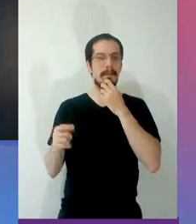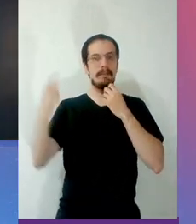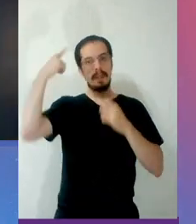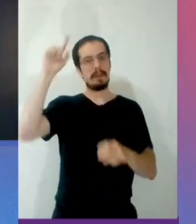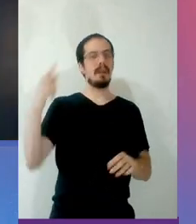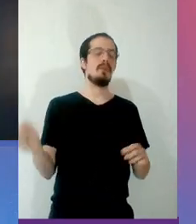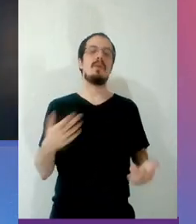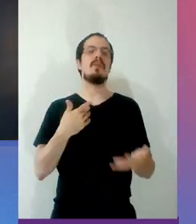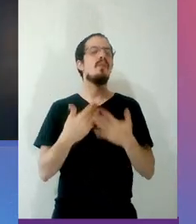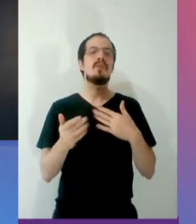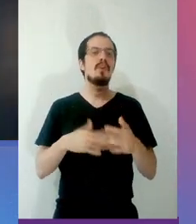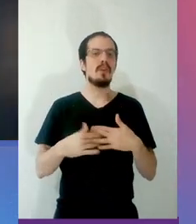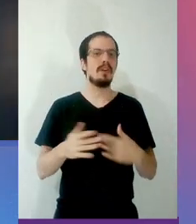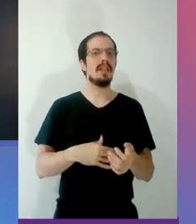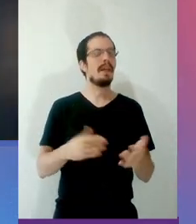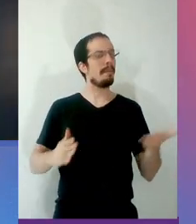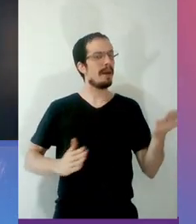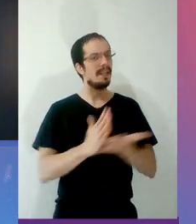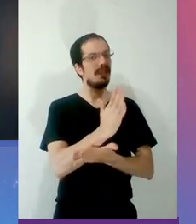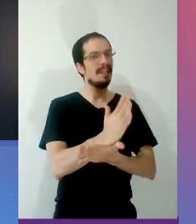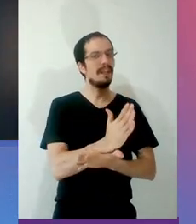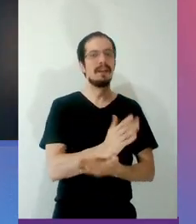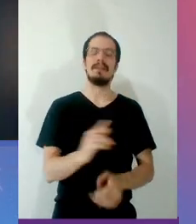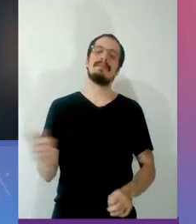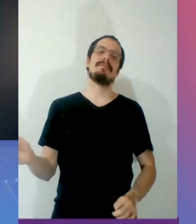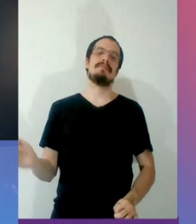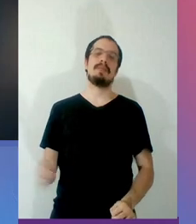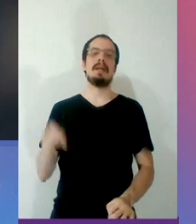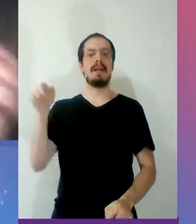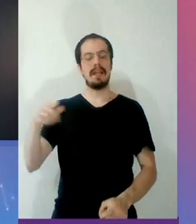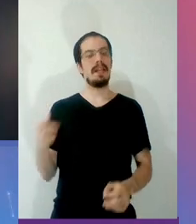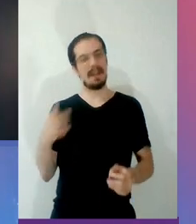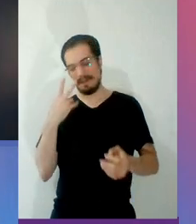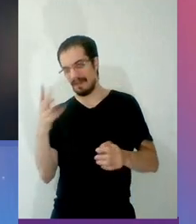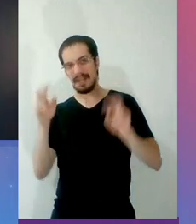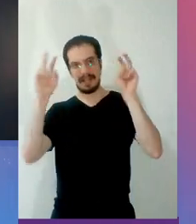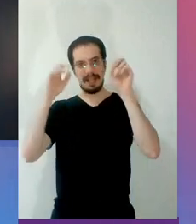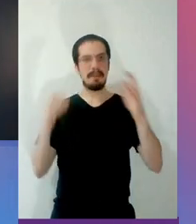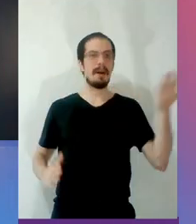educación inicial, en la educación parvularia. Ahí